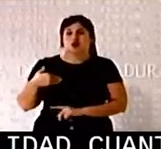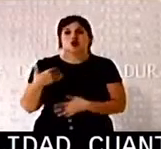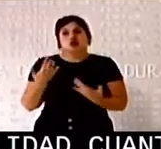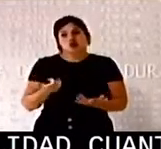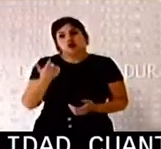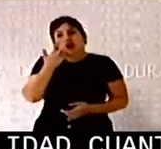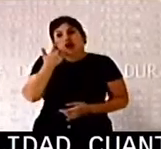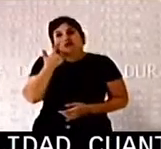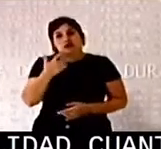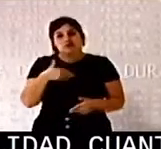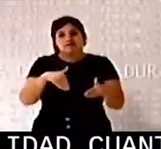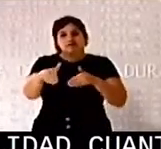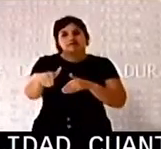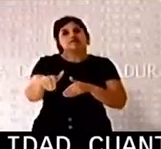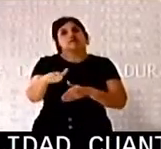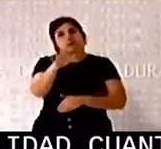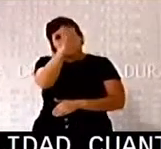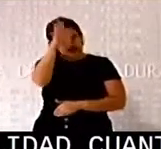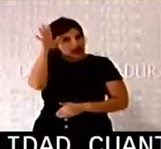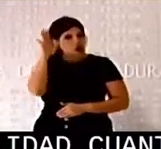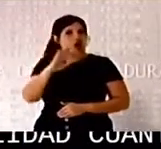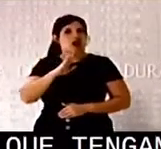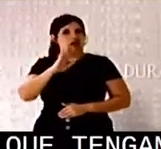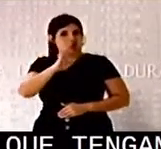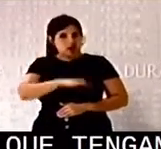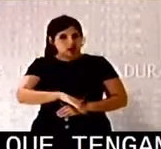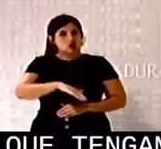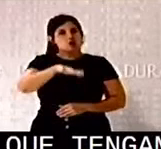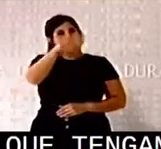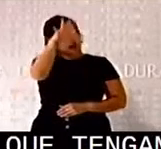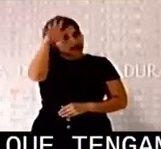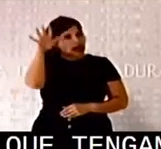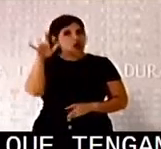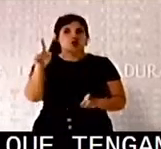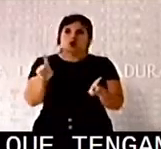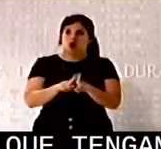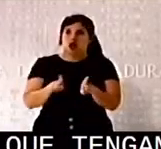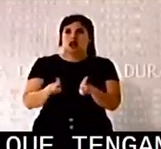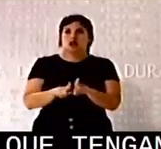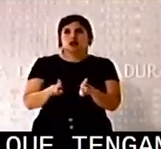verano adecuado, que tengamos un verano muy